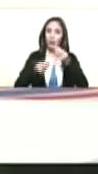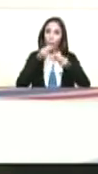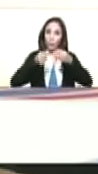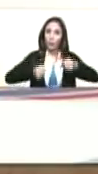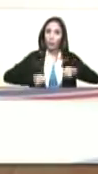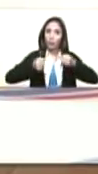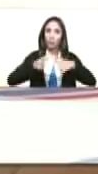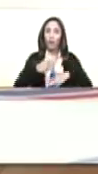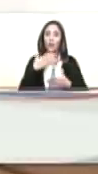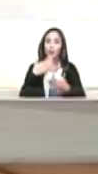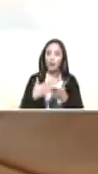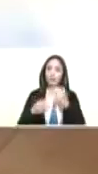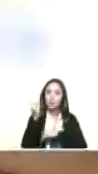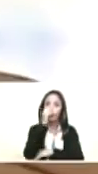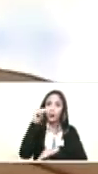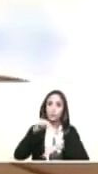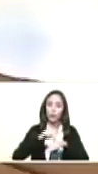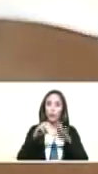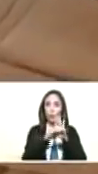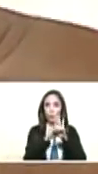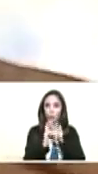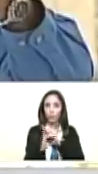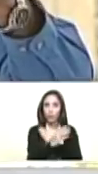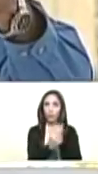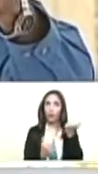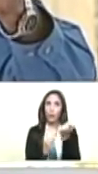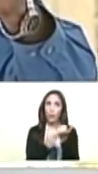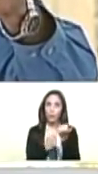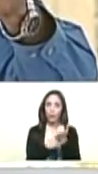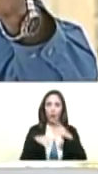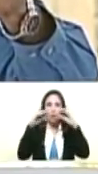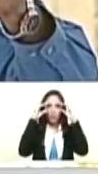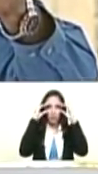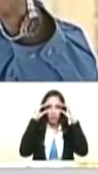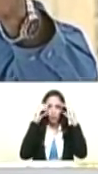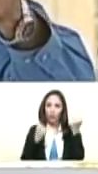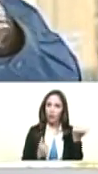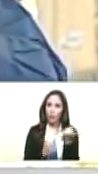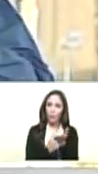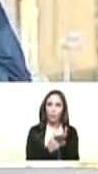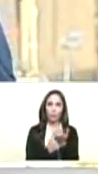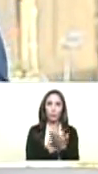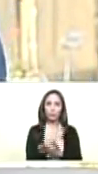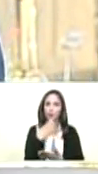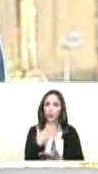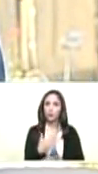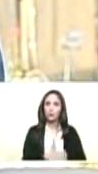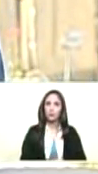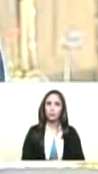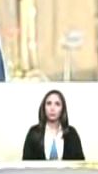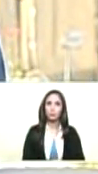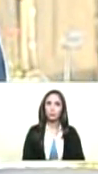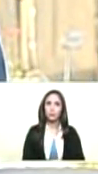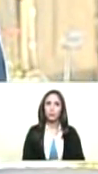gracias a la constituyente Delcy Rodríguez, al compañero